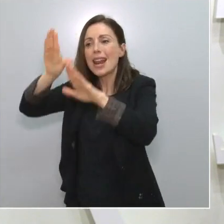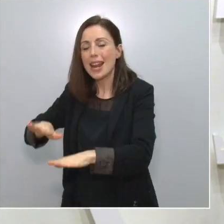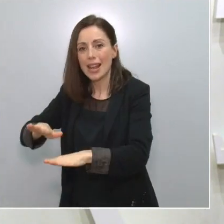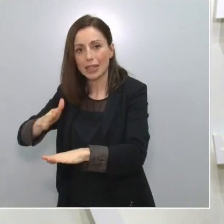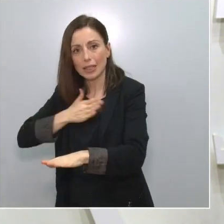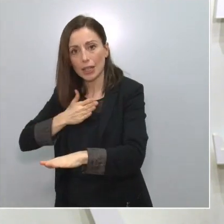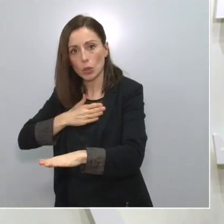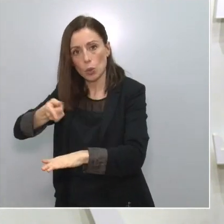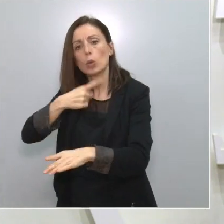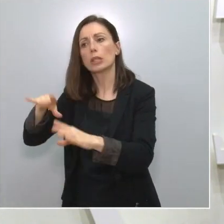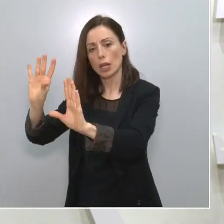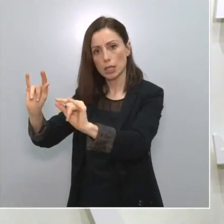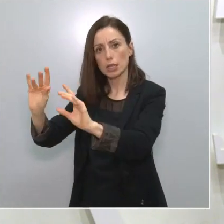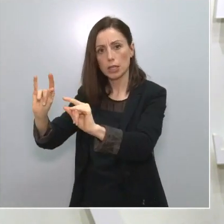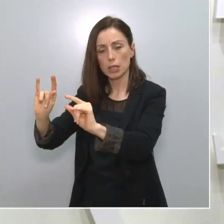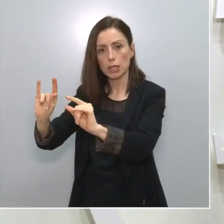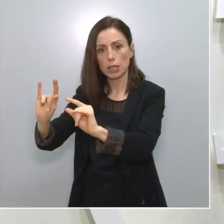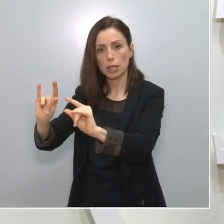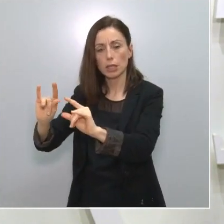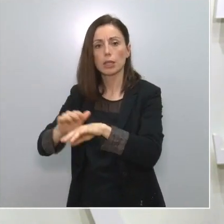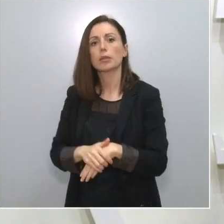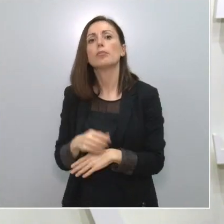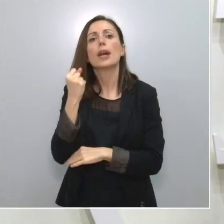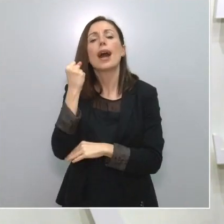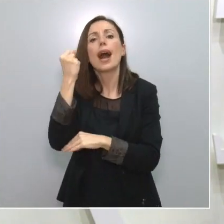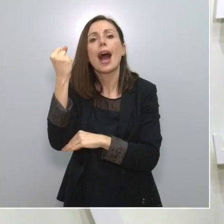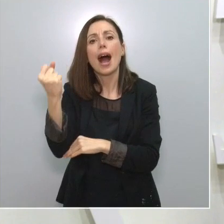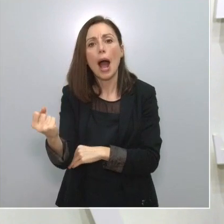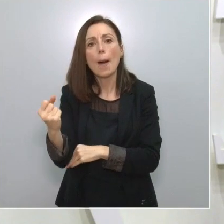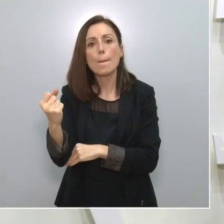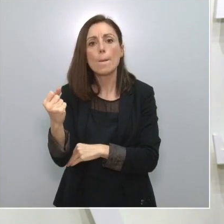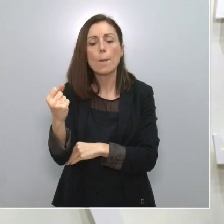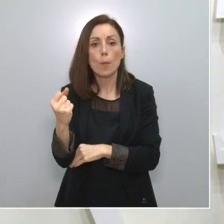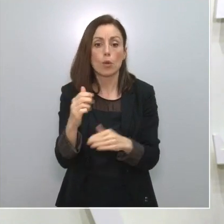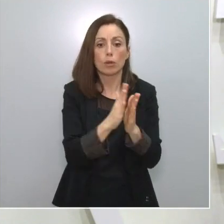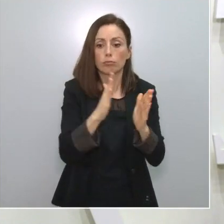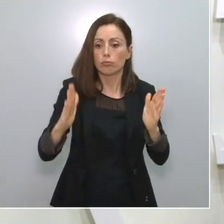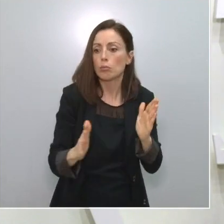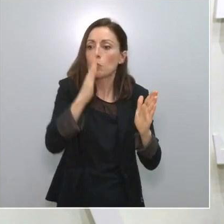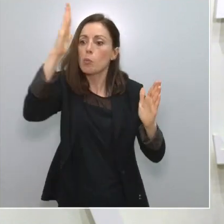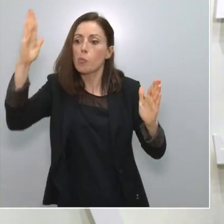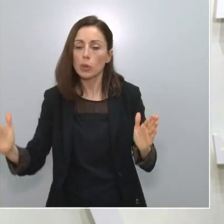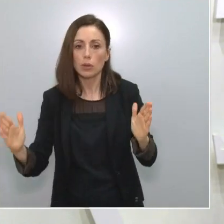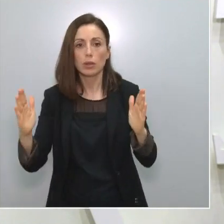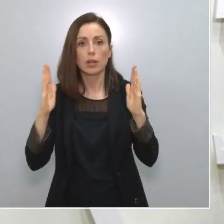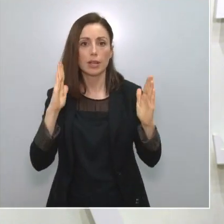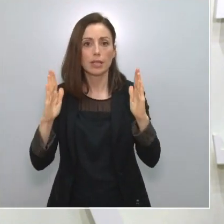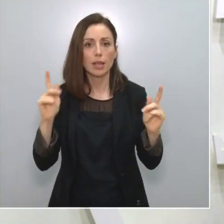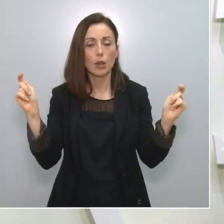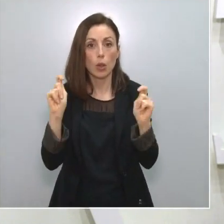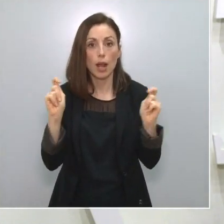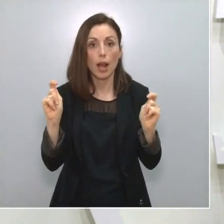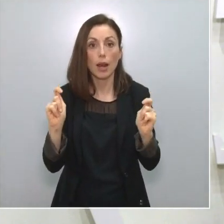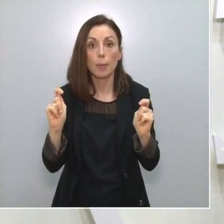comunidad autónoma de la región de Murcia, el respaldo a la nueva prórroga del estado de alarma o a la que ya ha anunciado que puede